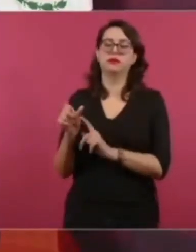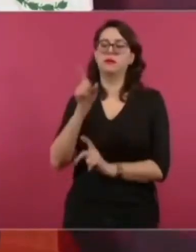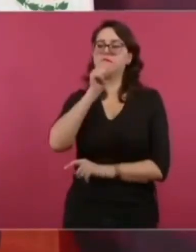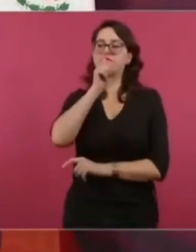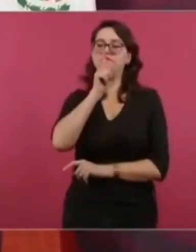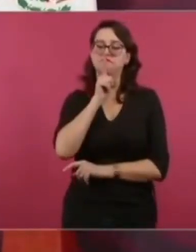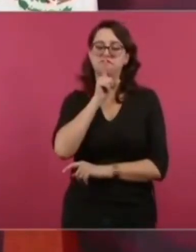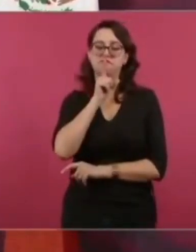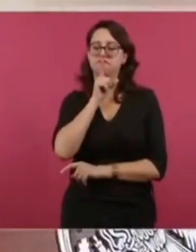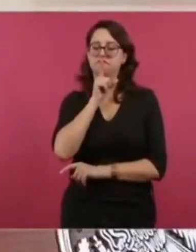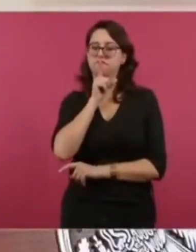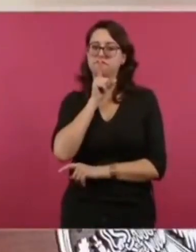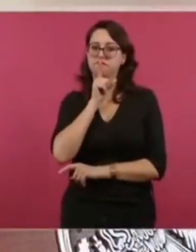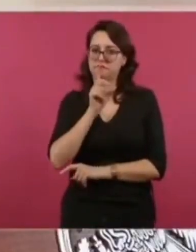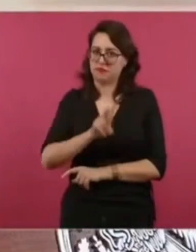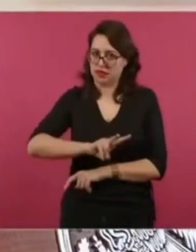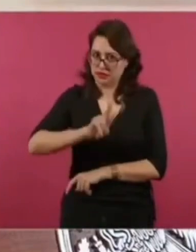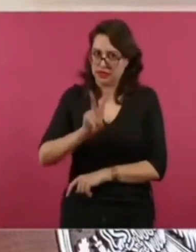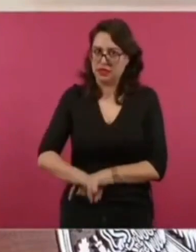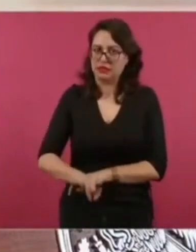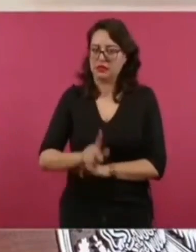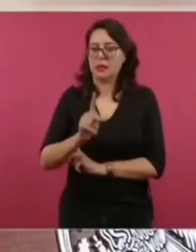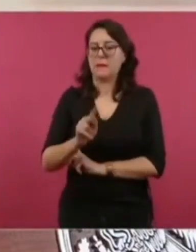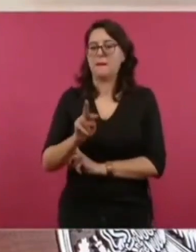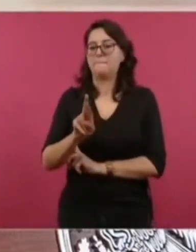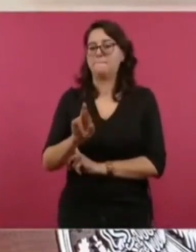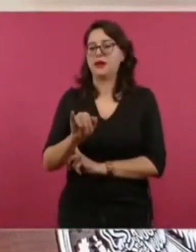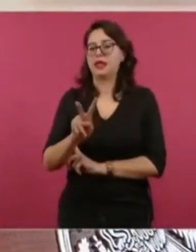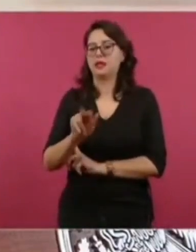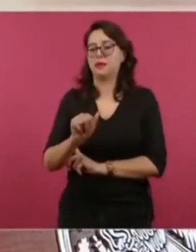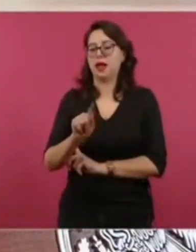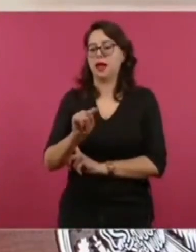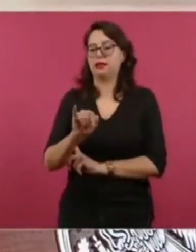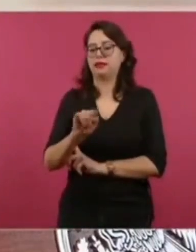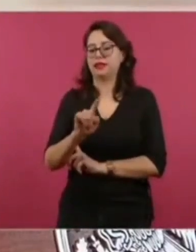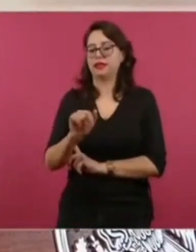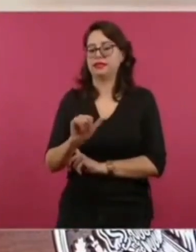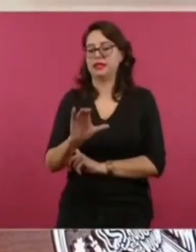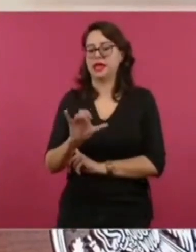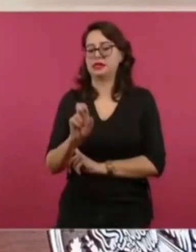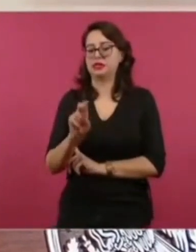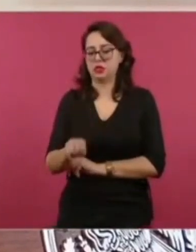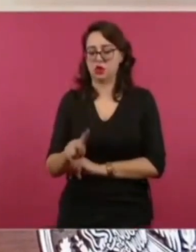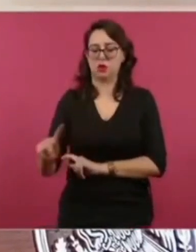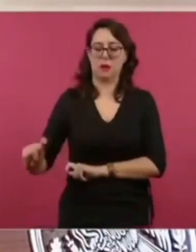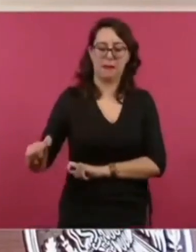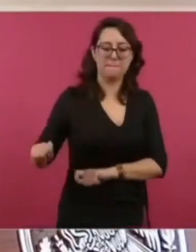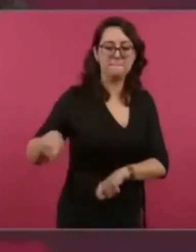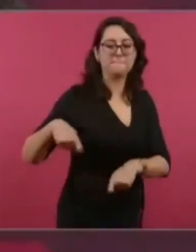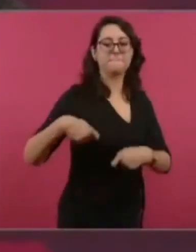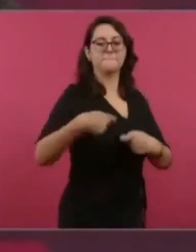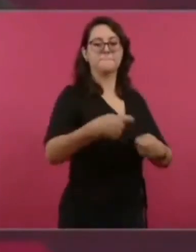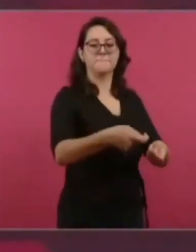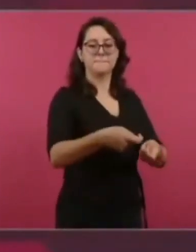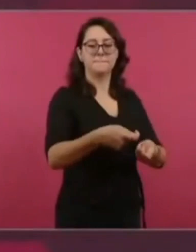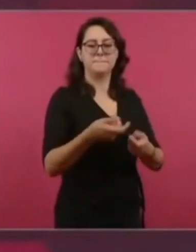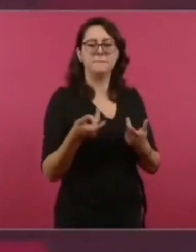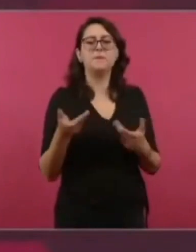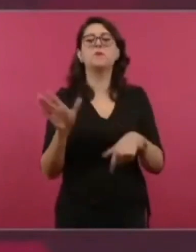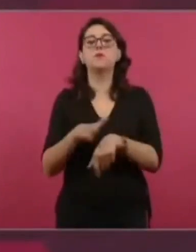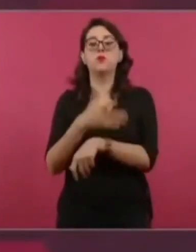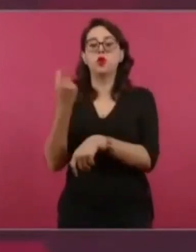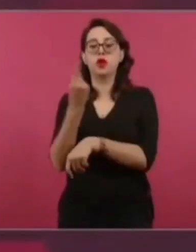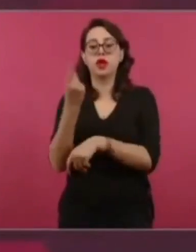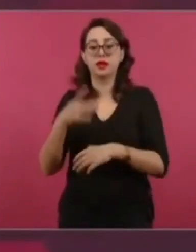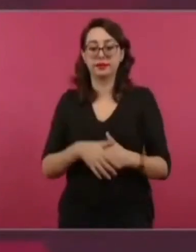de privatización. El objetivo, dice, principal era